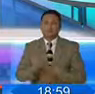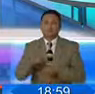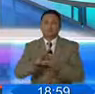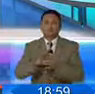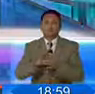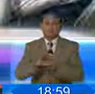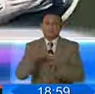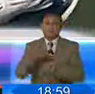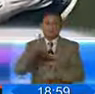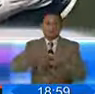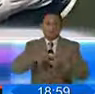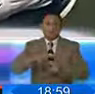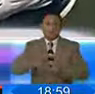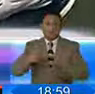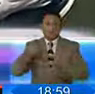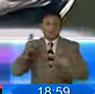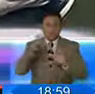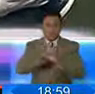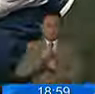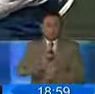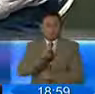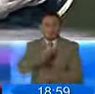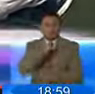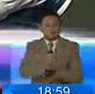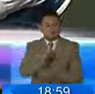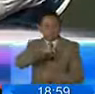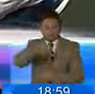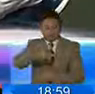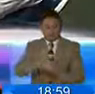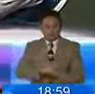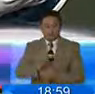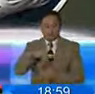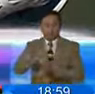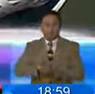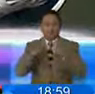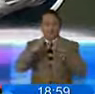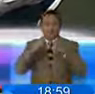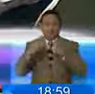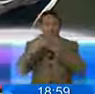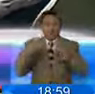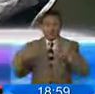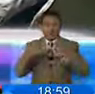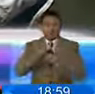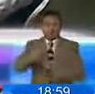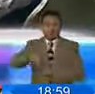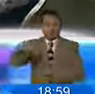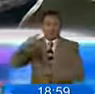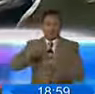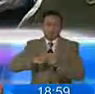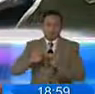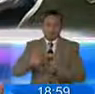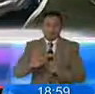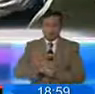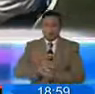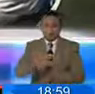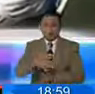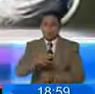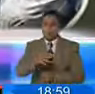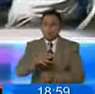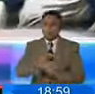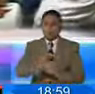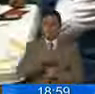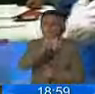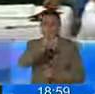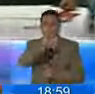Compañeras en estudios, amigos televidentes, buenas noches. Efectivamente, nos encontramos aquí en el Coliseo General Rumiñahui, en el norte de la capital, donde aproximadamente desde